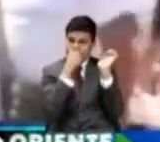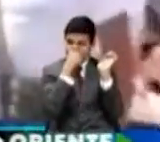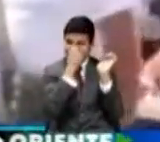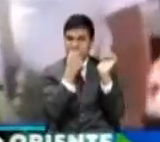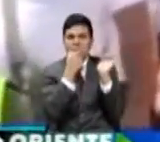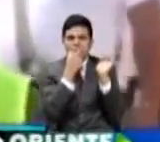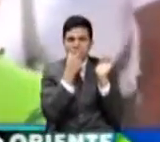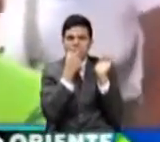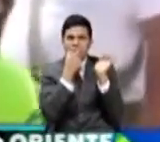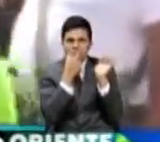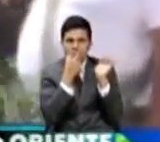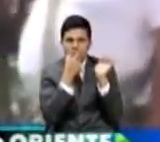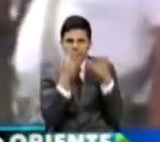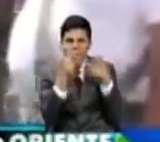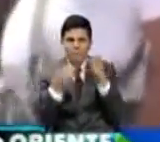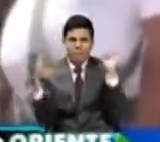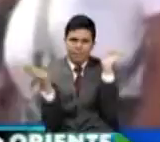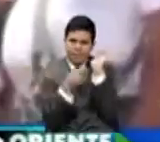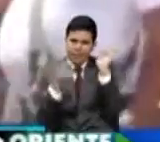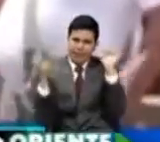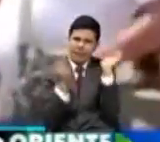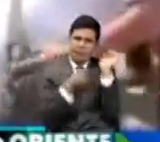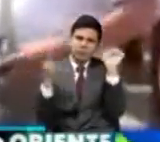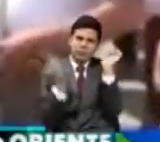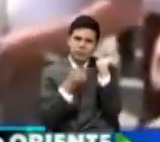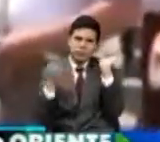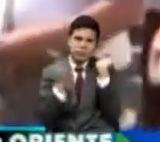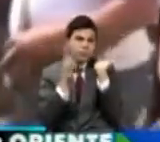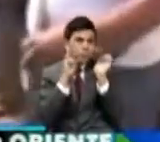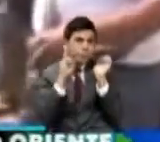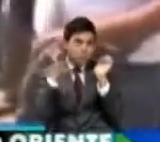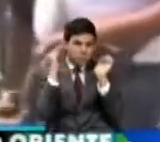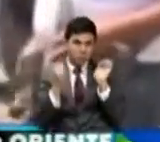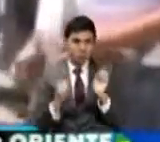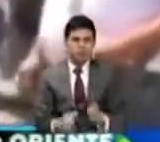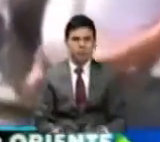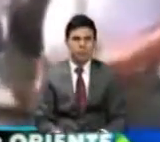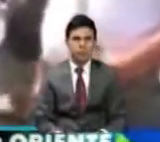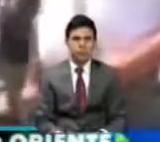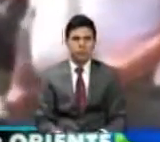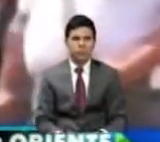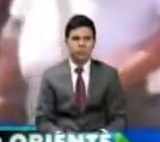el golpe de las cucharas a los objetos de metal era muy fuerte.